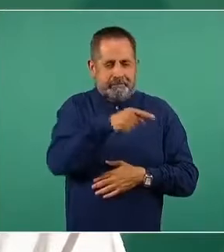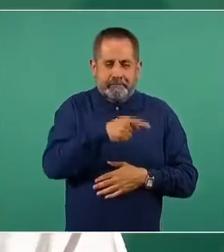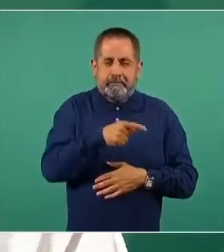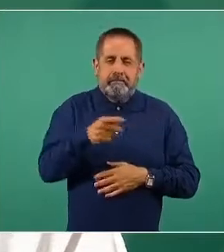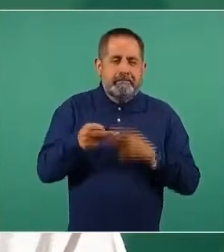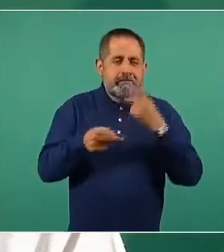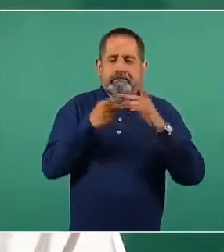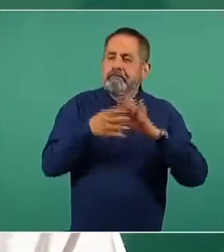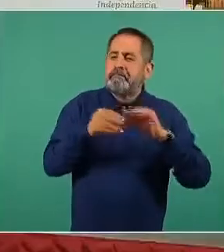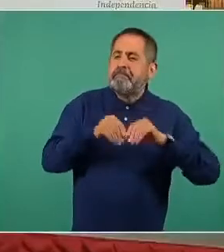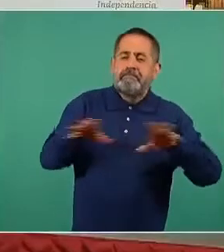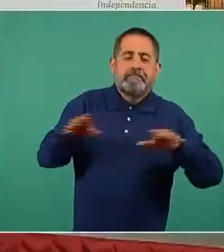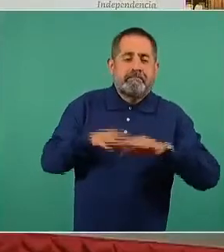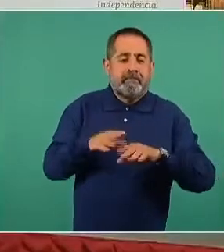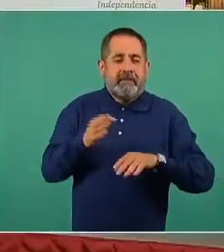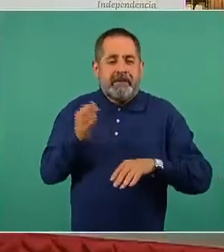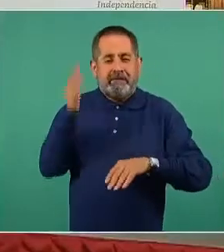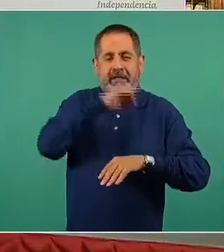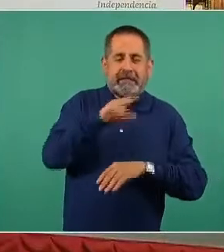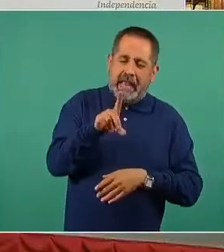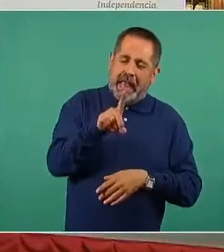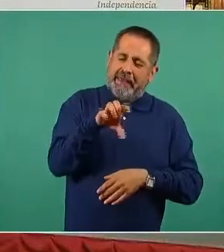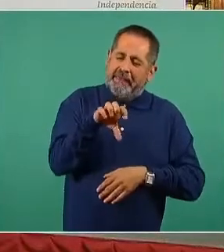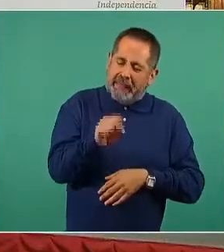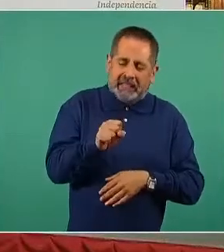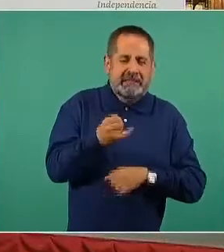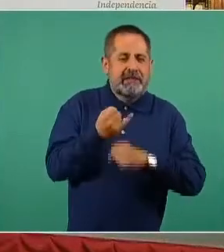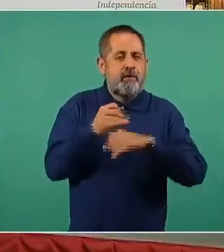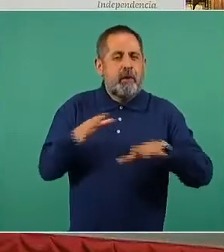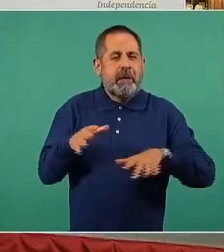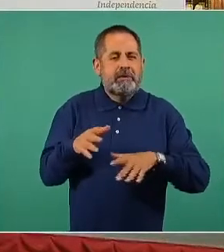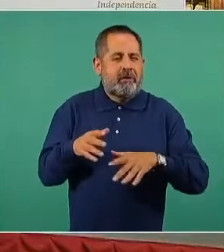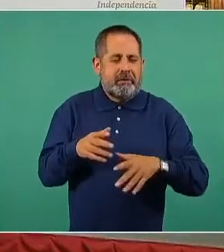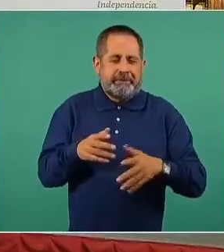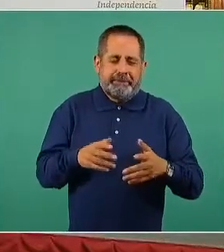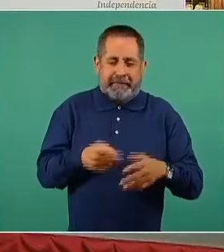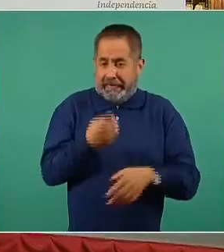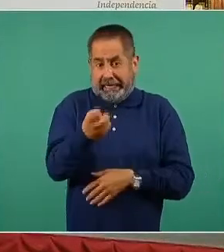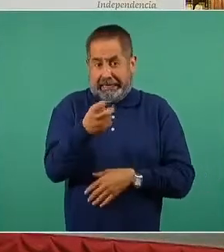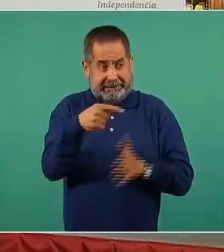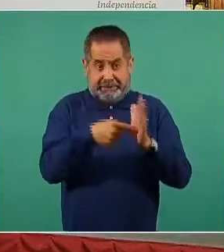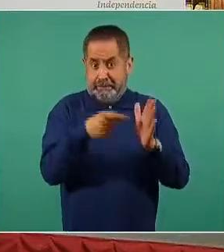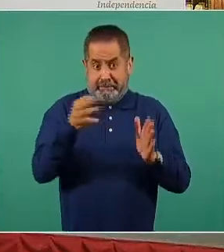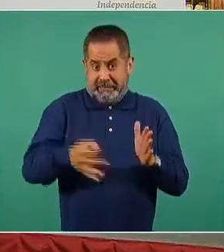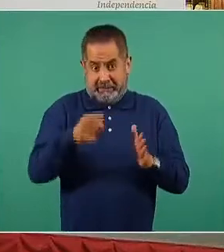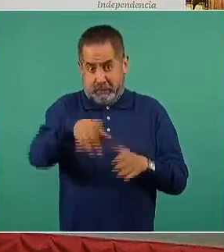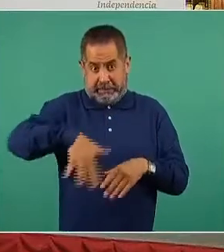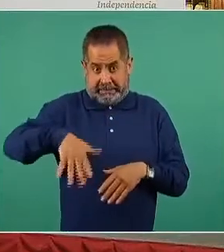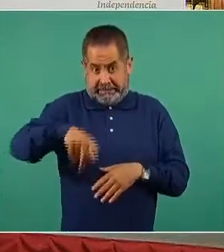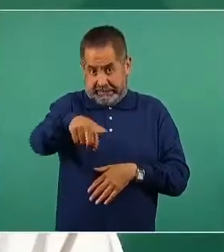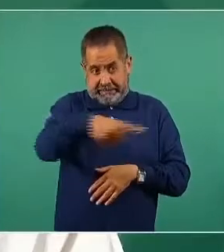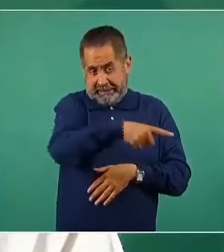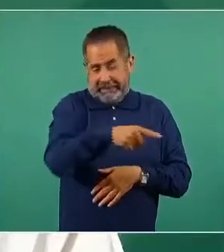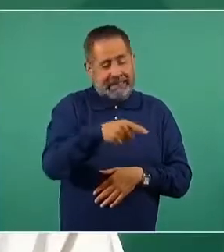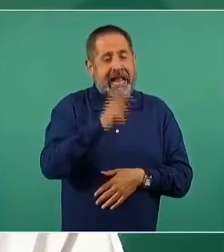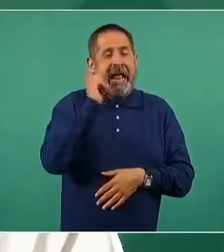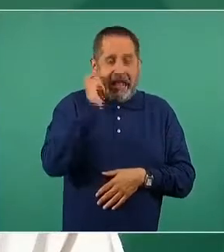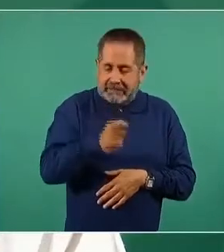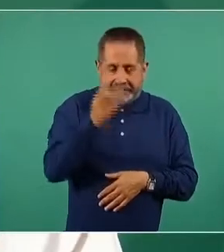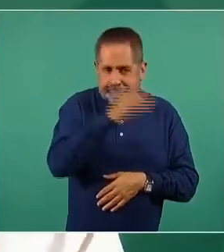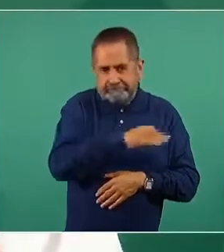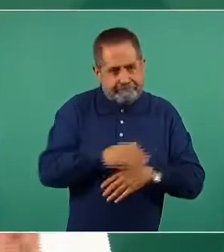desinformación que comentábamos con Blanca Valadez. Este es un ejemplo de ello. Lo que vemos ahí